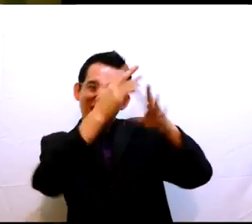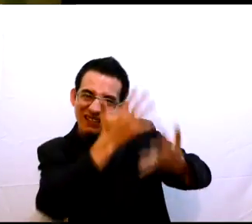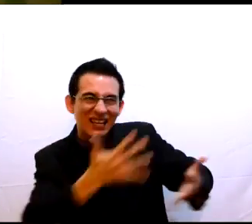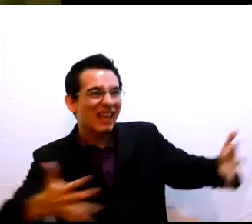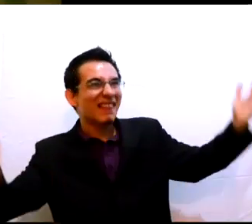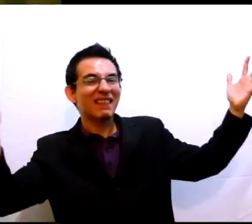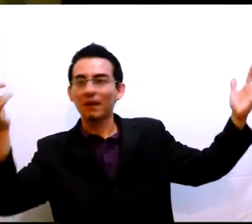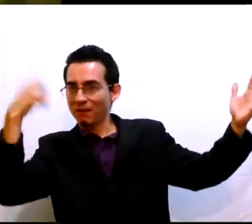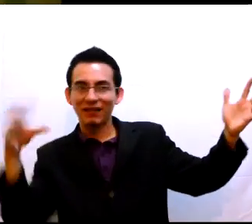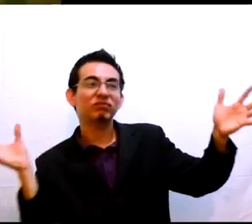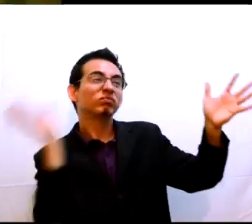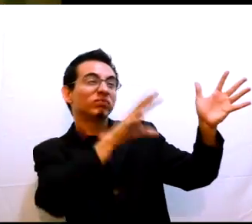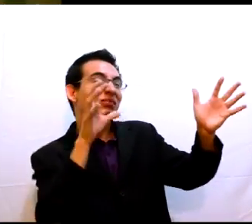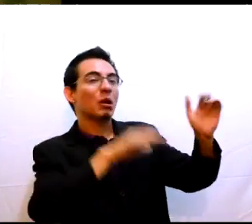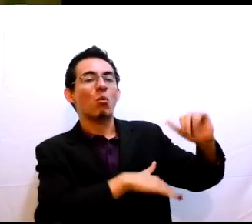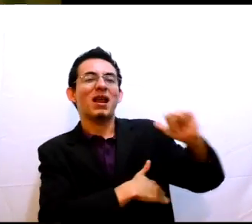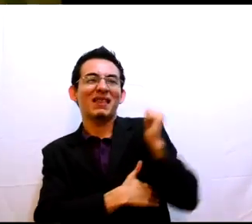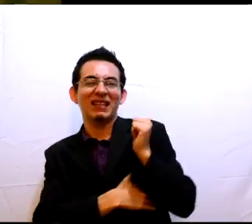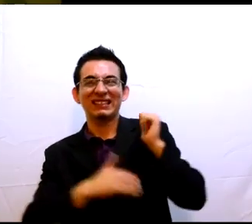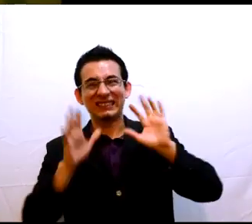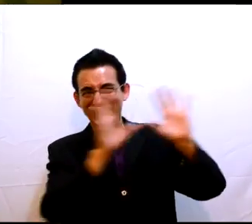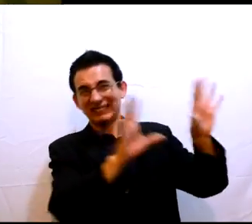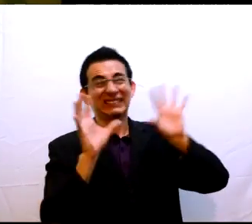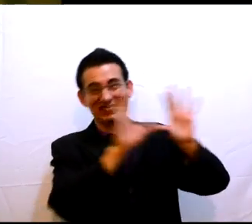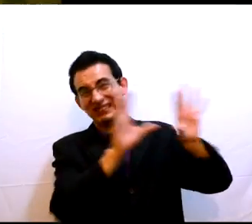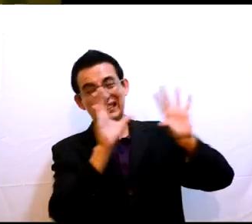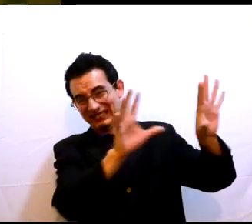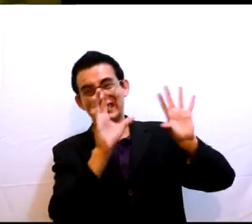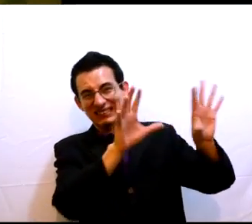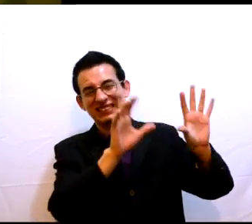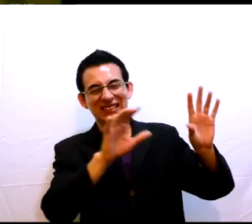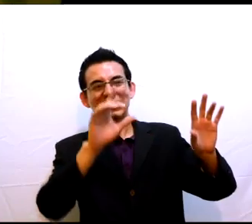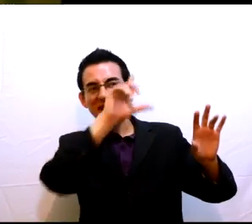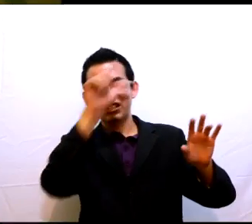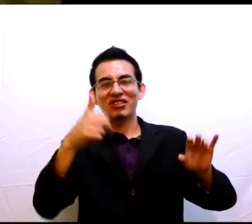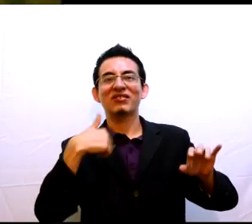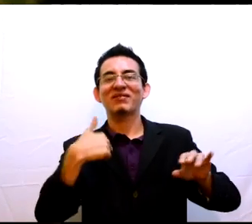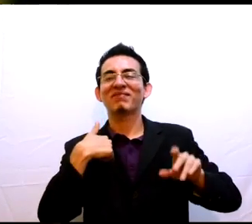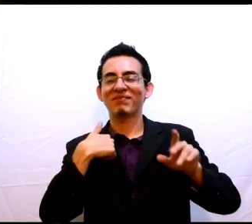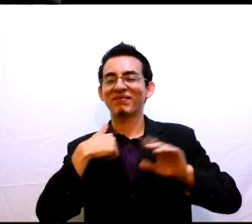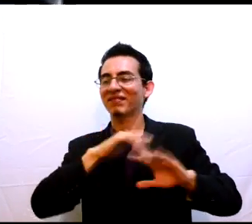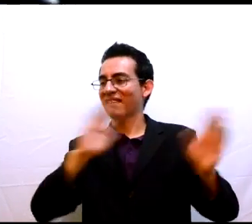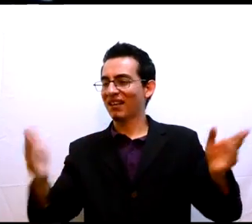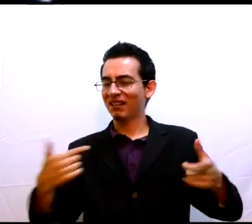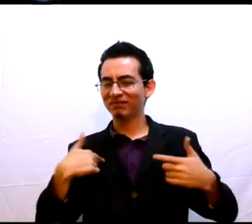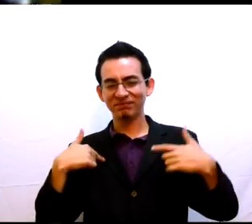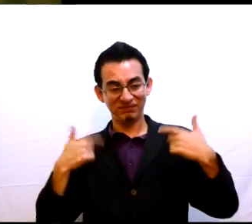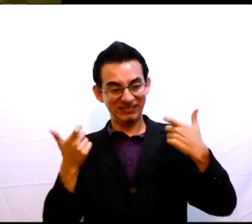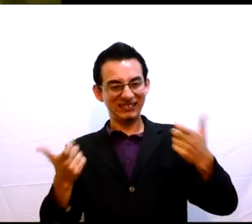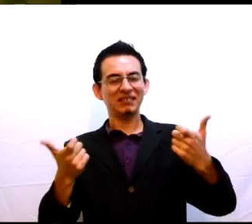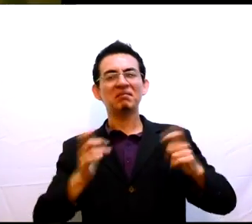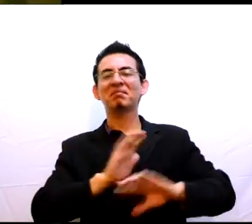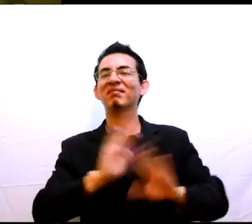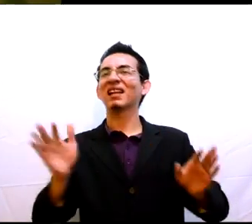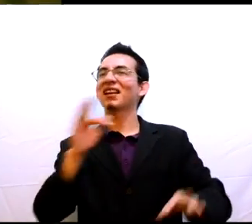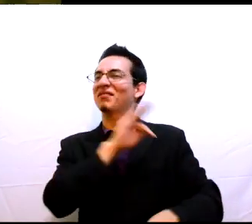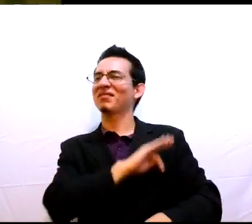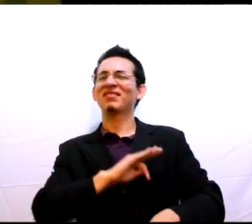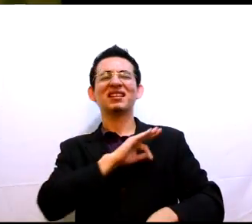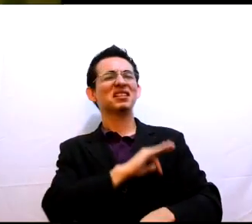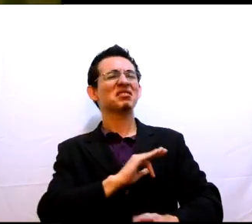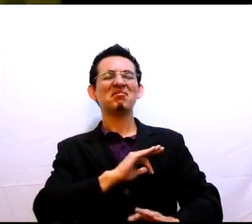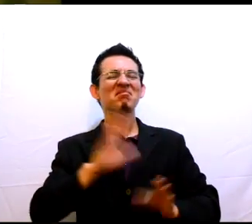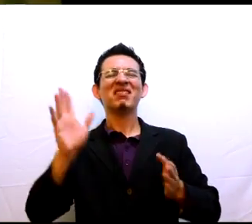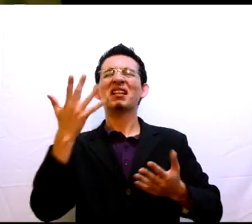mis bienes para mí para mí para mí para mí y diré a mi alma alma a muchos bienes tienes guardados para